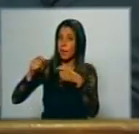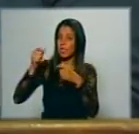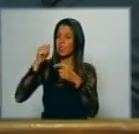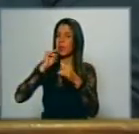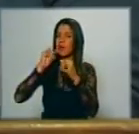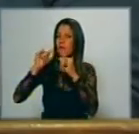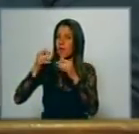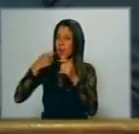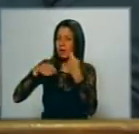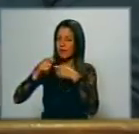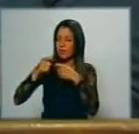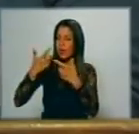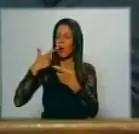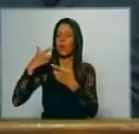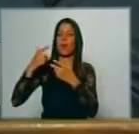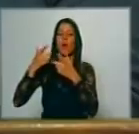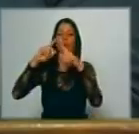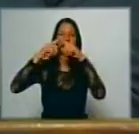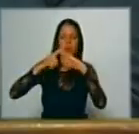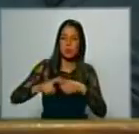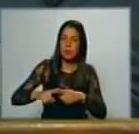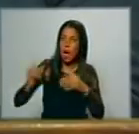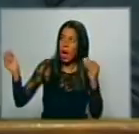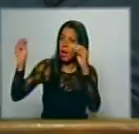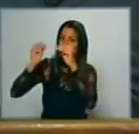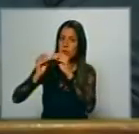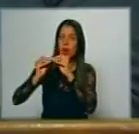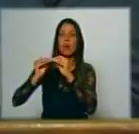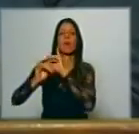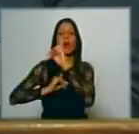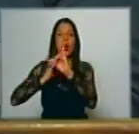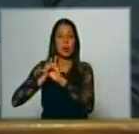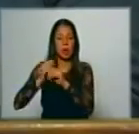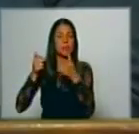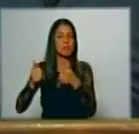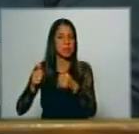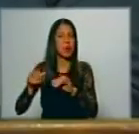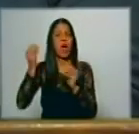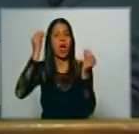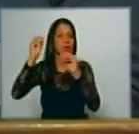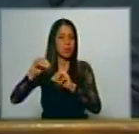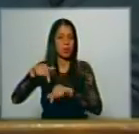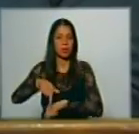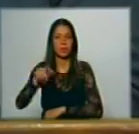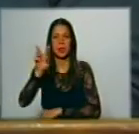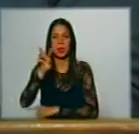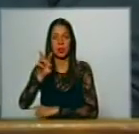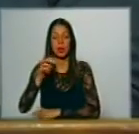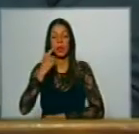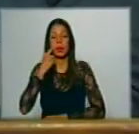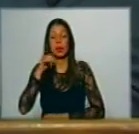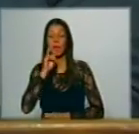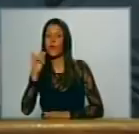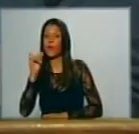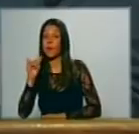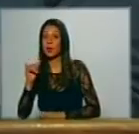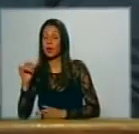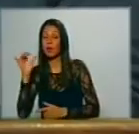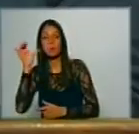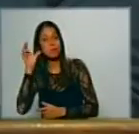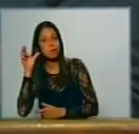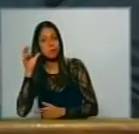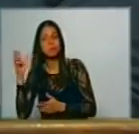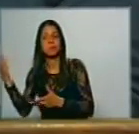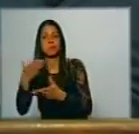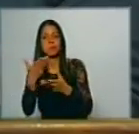contabilidad y criterios contables comúnmente aceptados. 3. información recabada y resguardada en